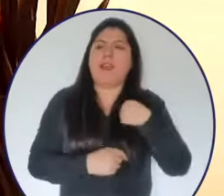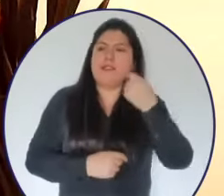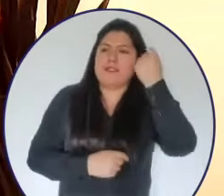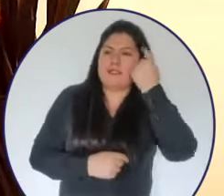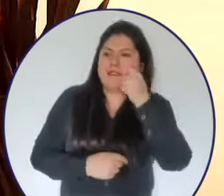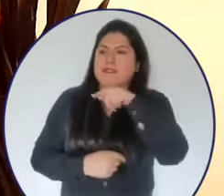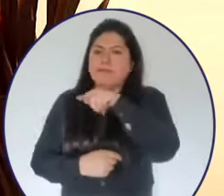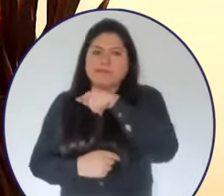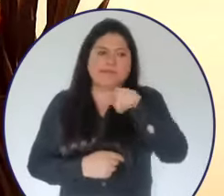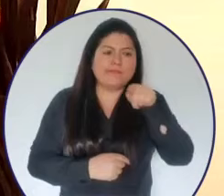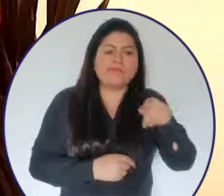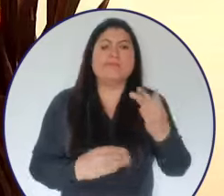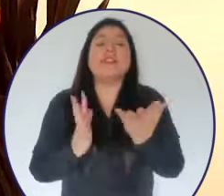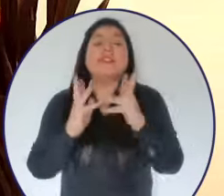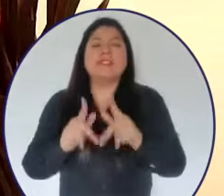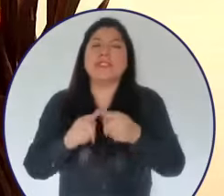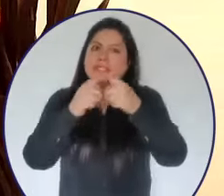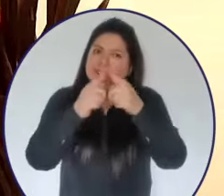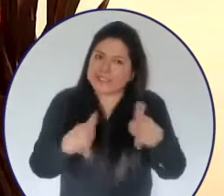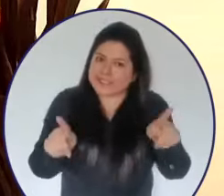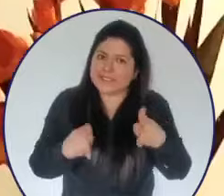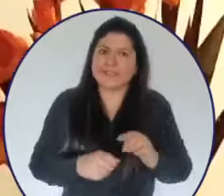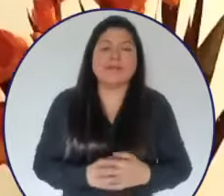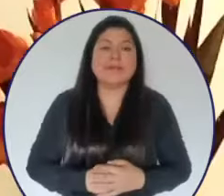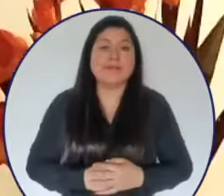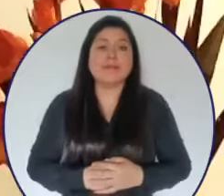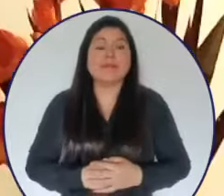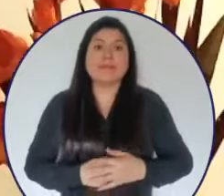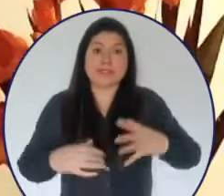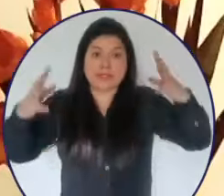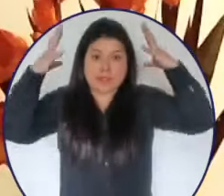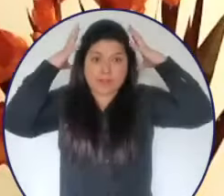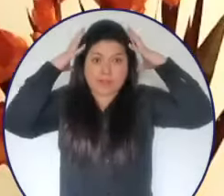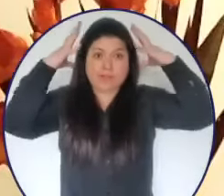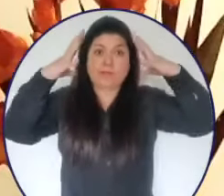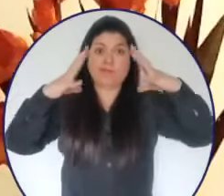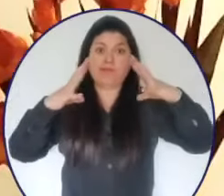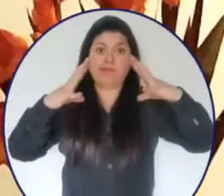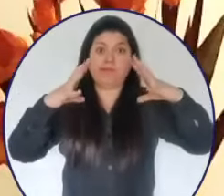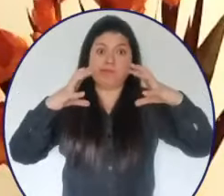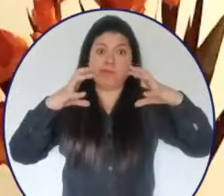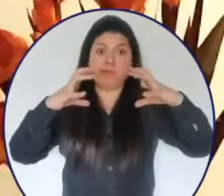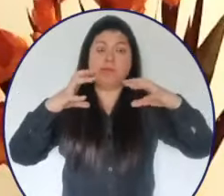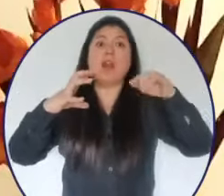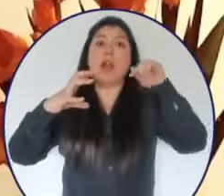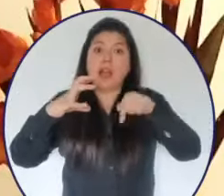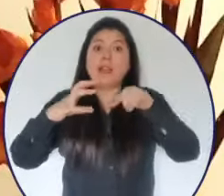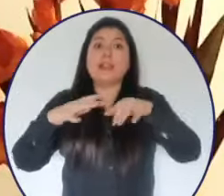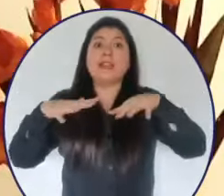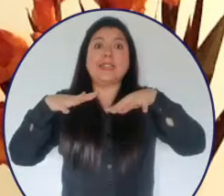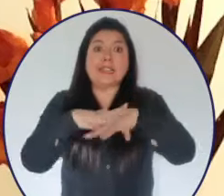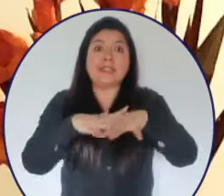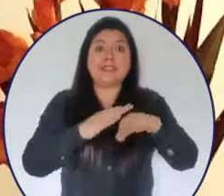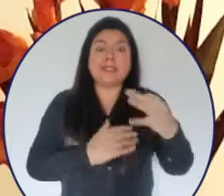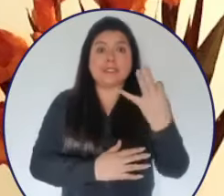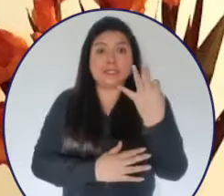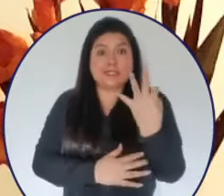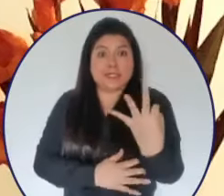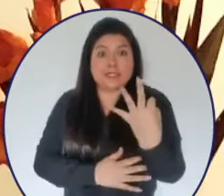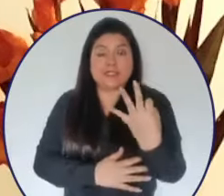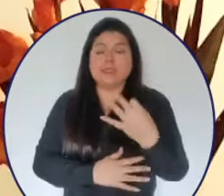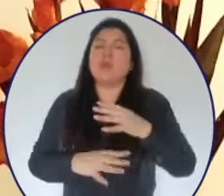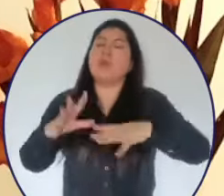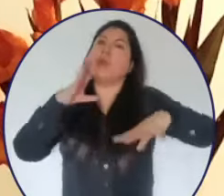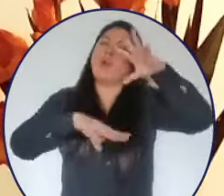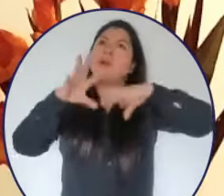las realidades y capacidades de los estudiantes. DUA nos indica que en el cerebro existen tres redes neuronales